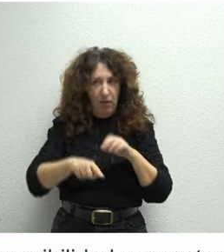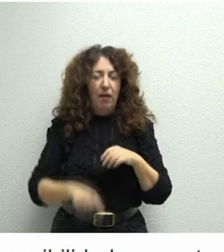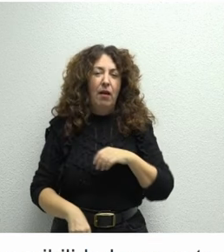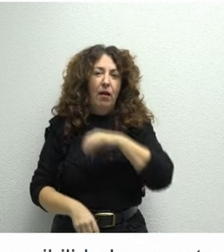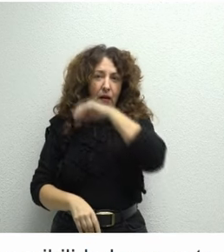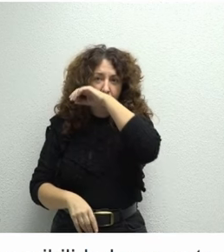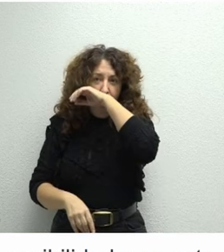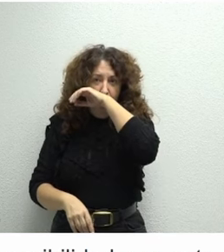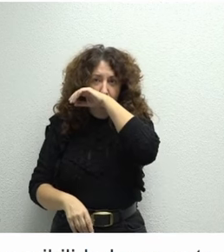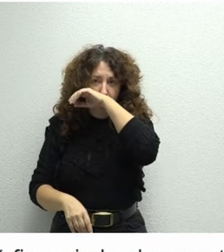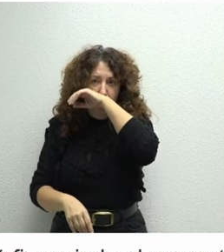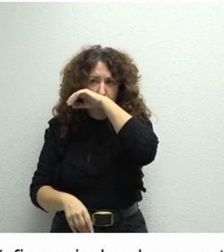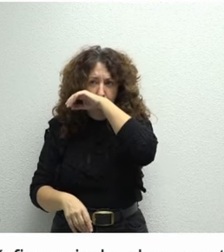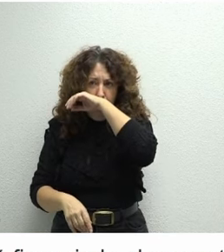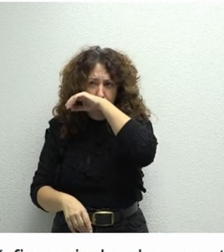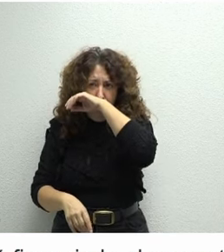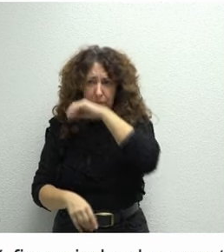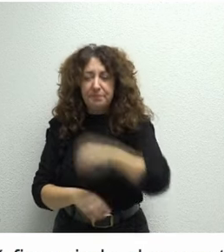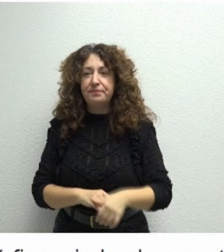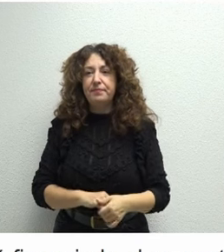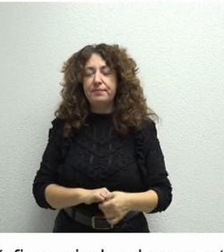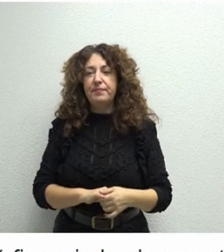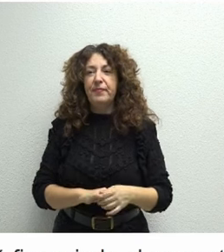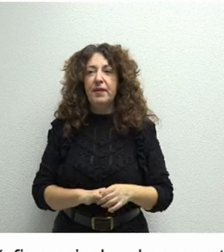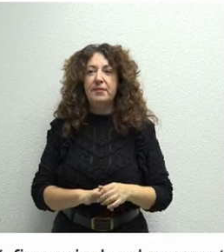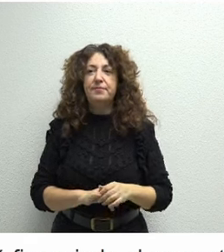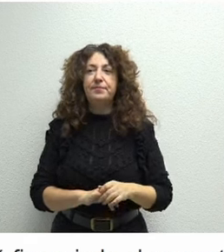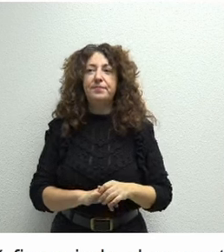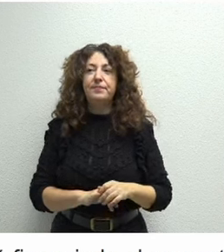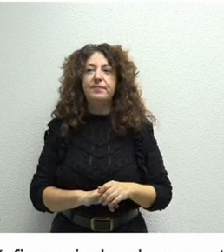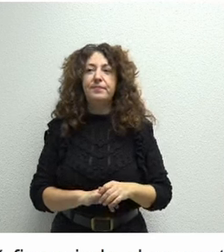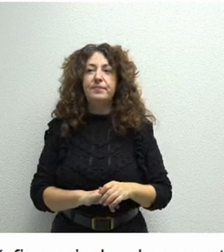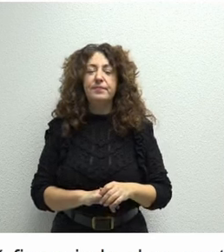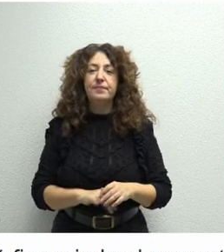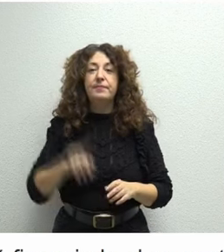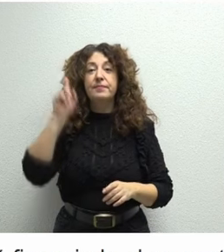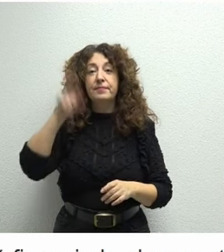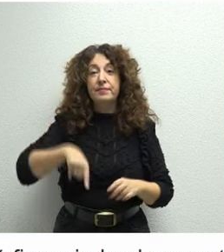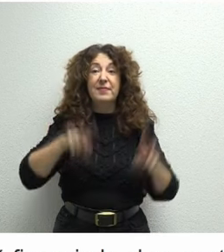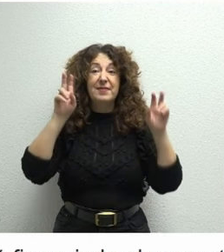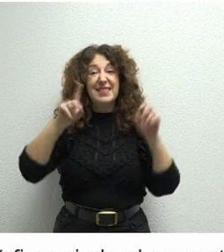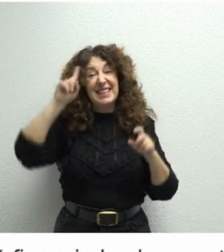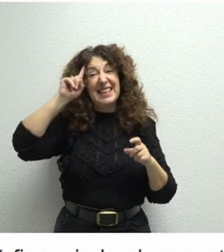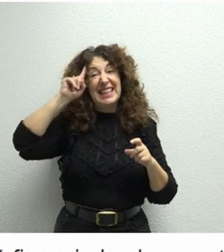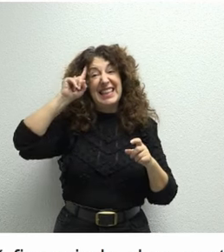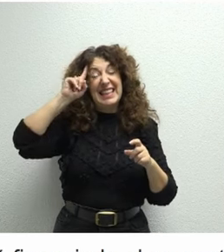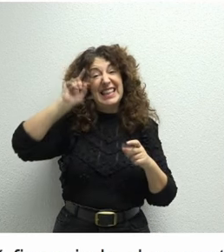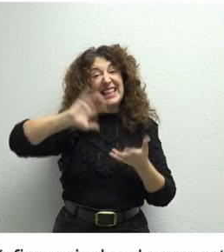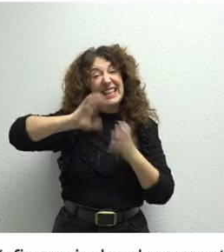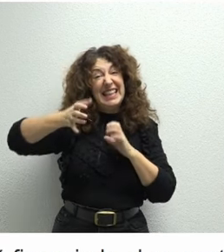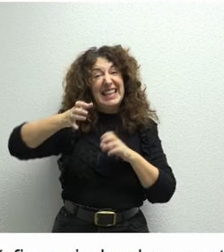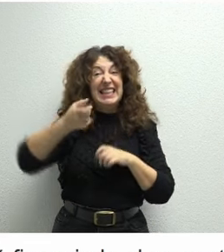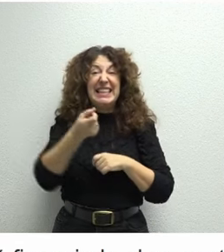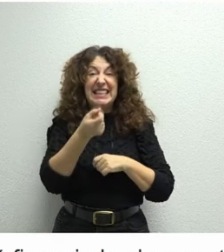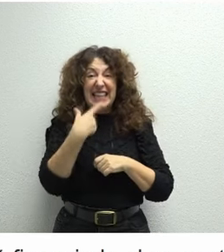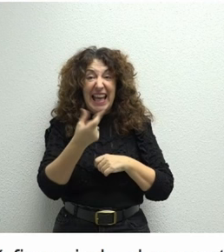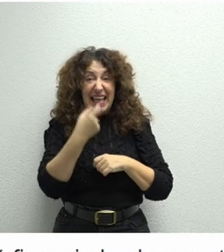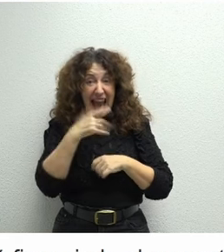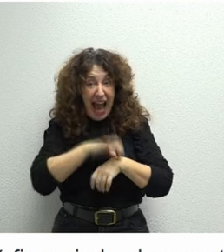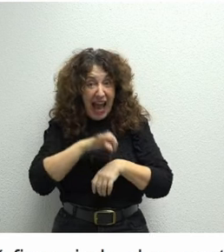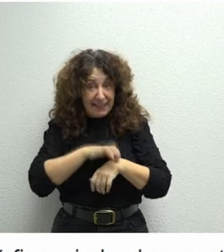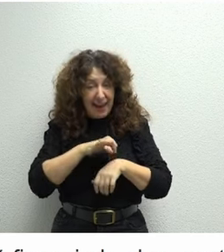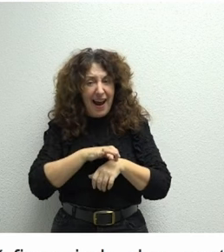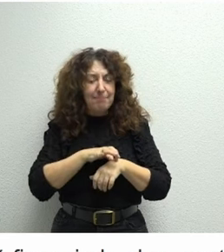que en la el asunto del el daño que podemos hacer los psiquiatras sin querer nosotros cuando nos viene un